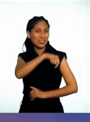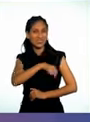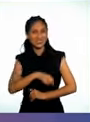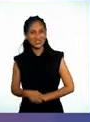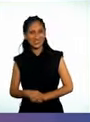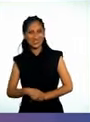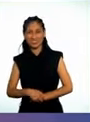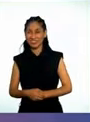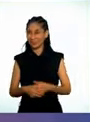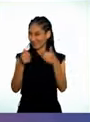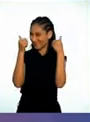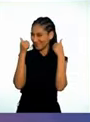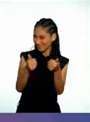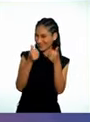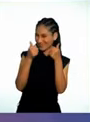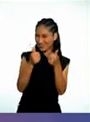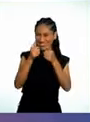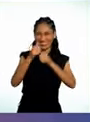woods